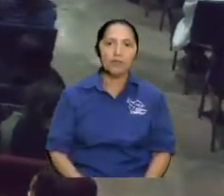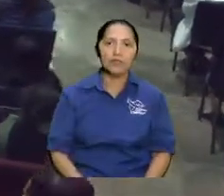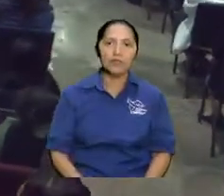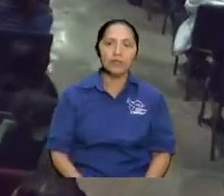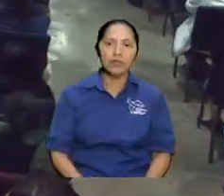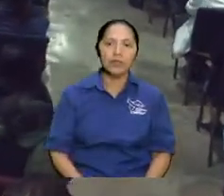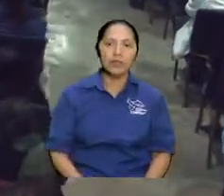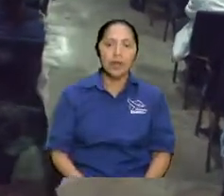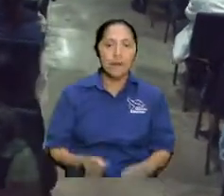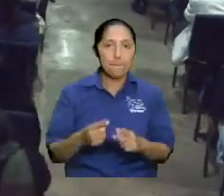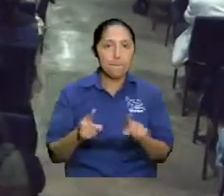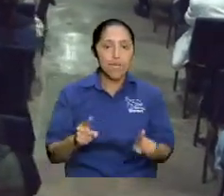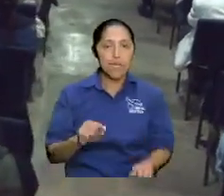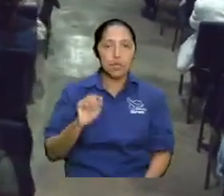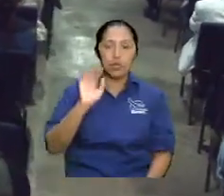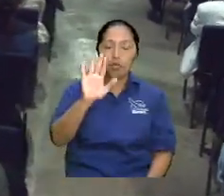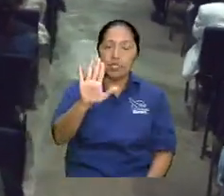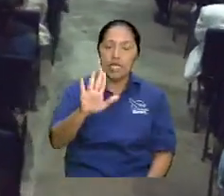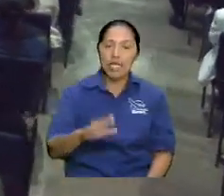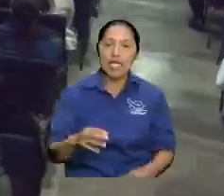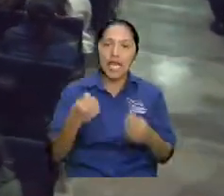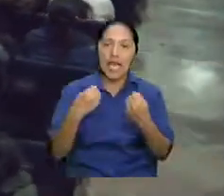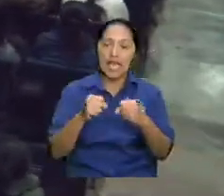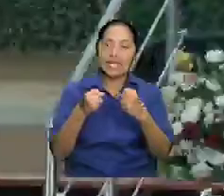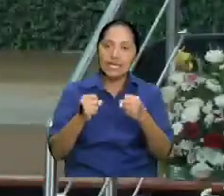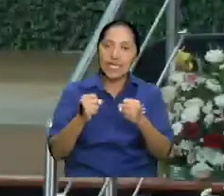cumple los principios.